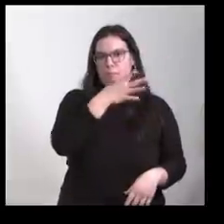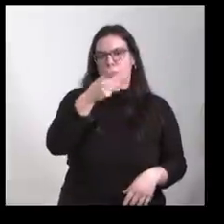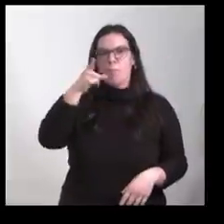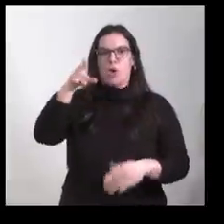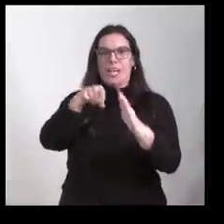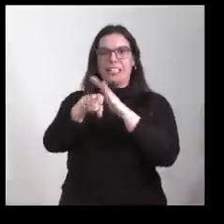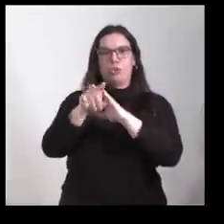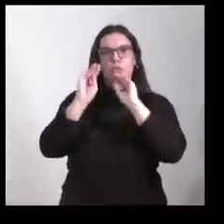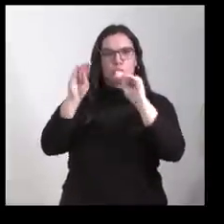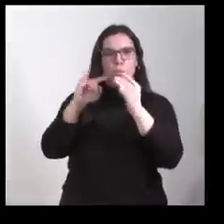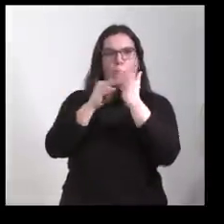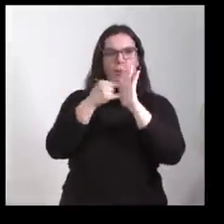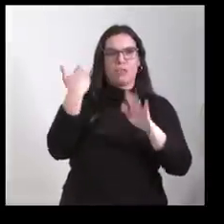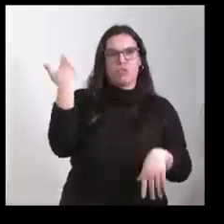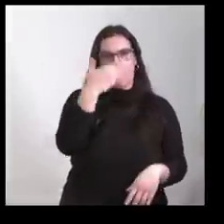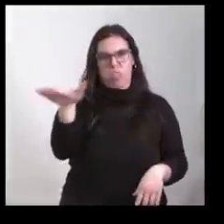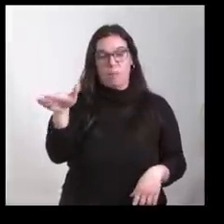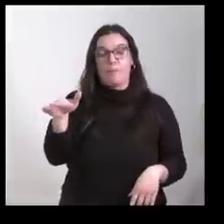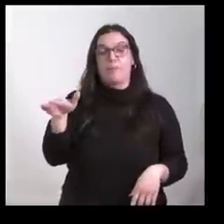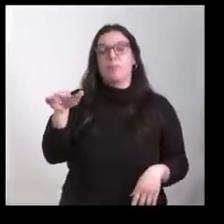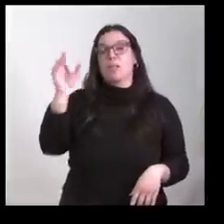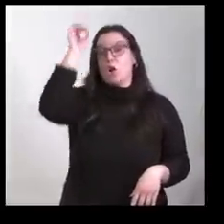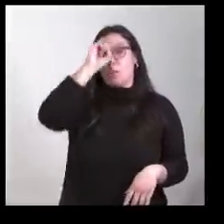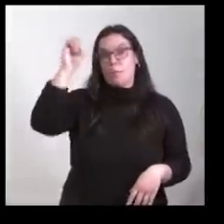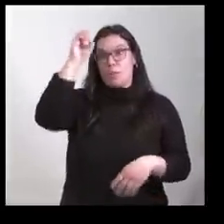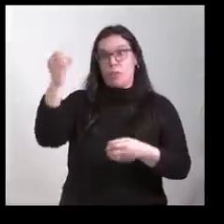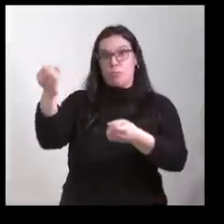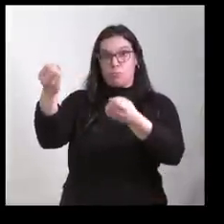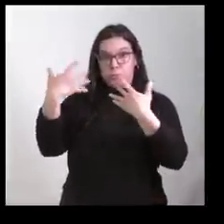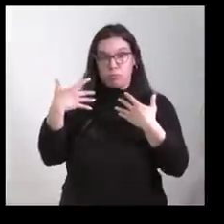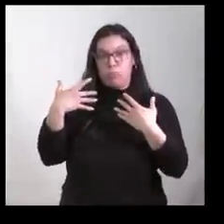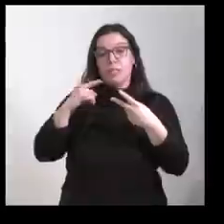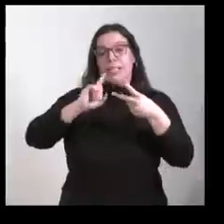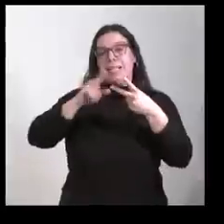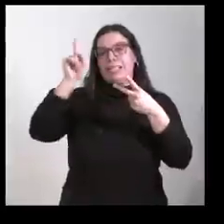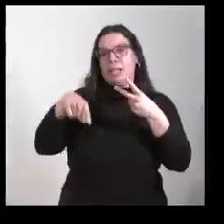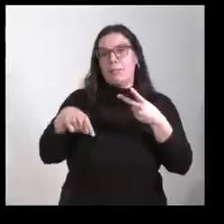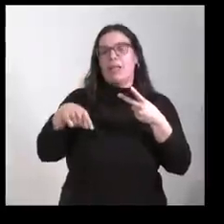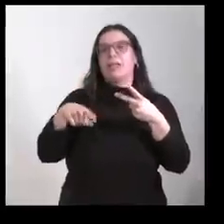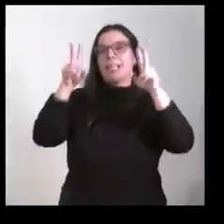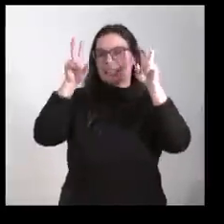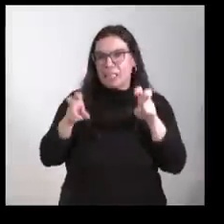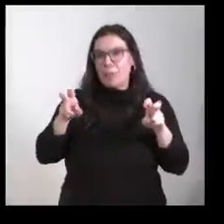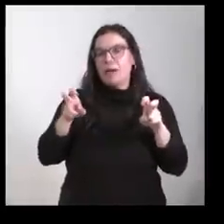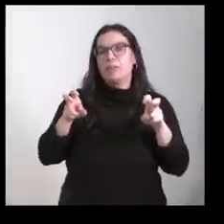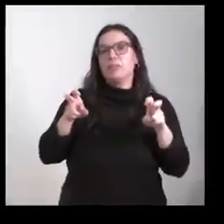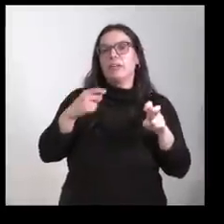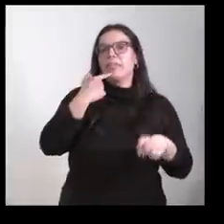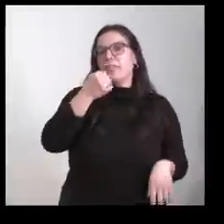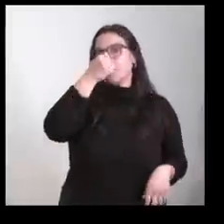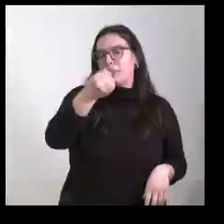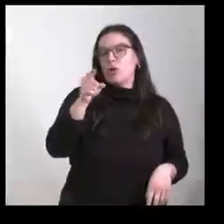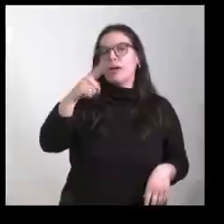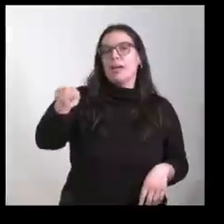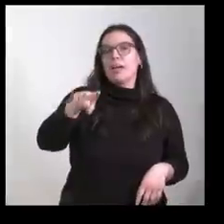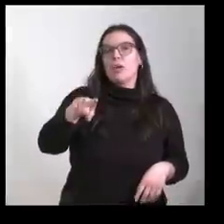Soria en primer lugar me gustaría una valoración y luego sobre el fondo del asunto denuncian que solo el 7%